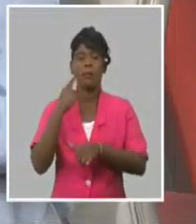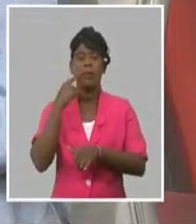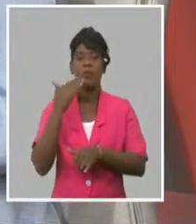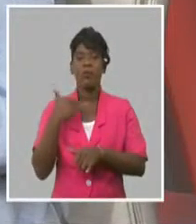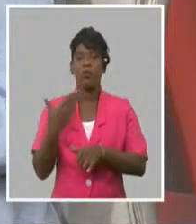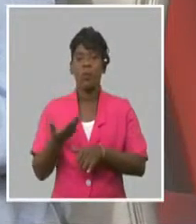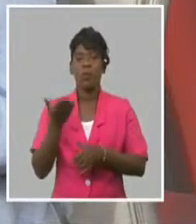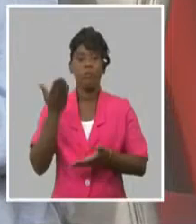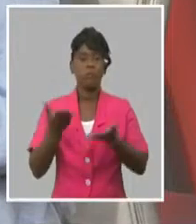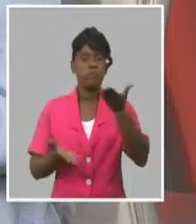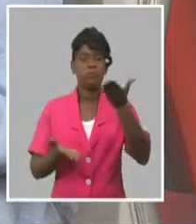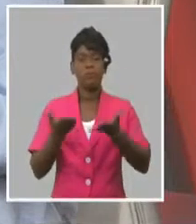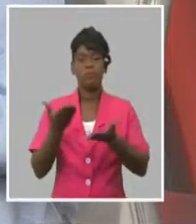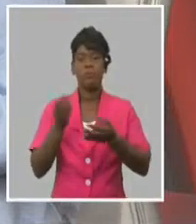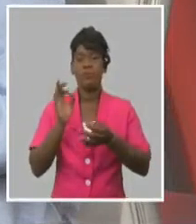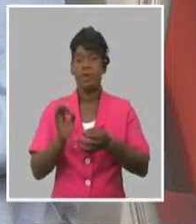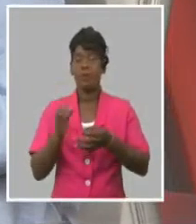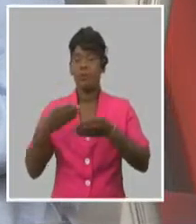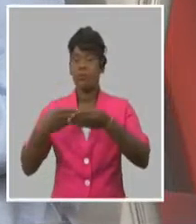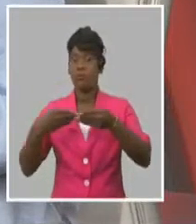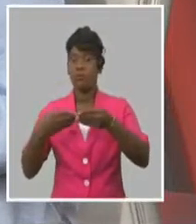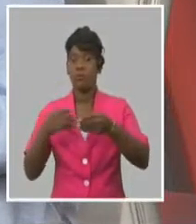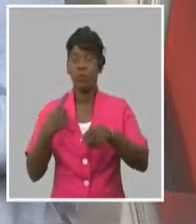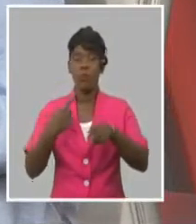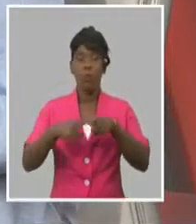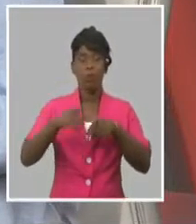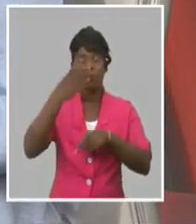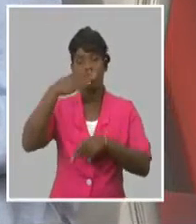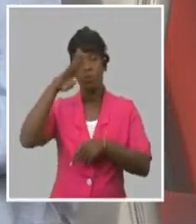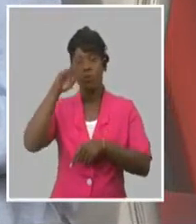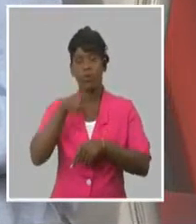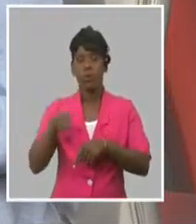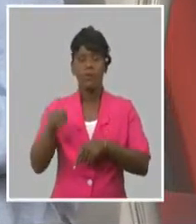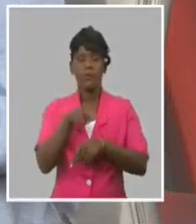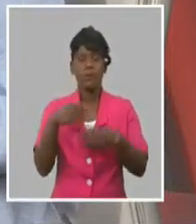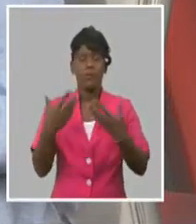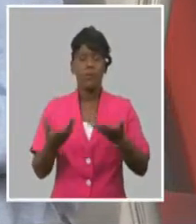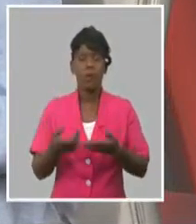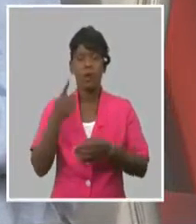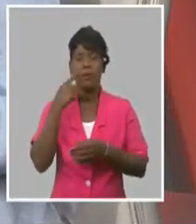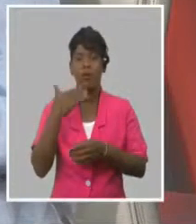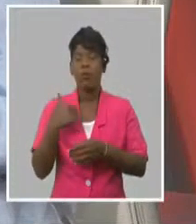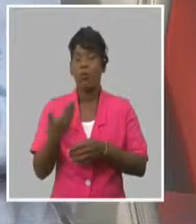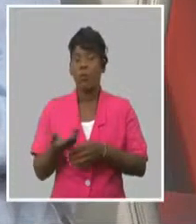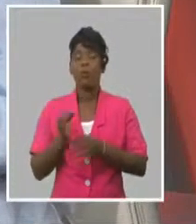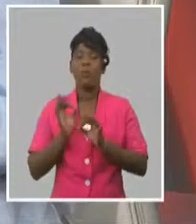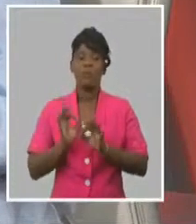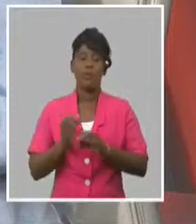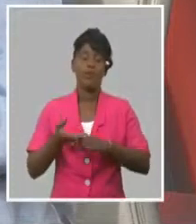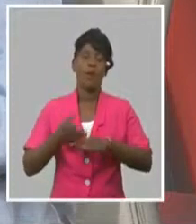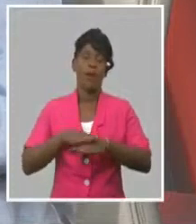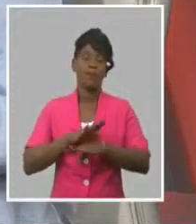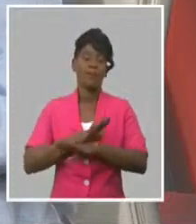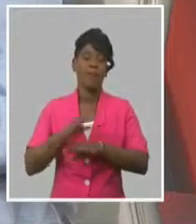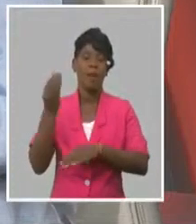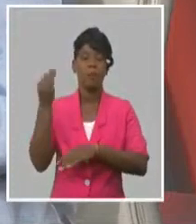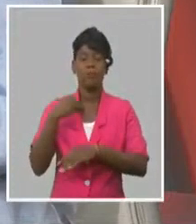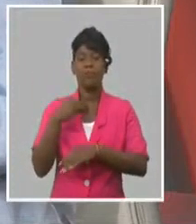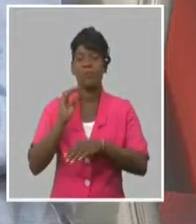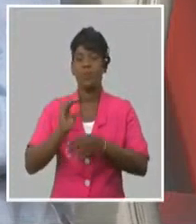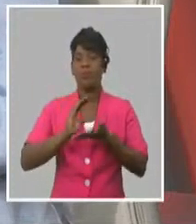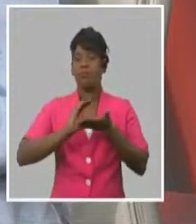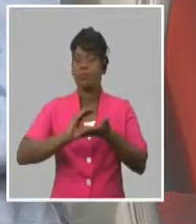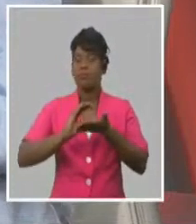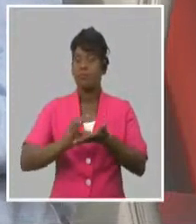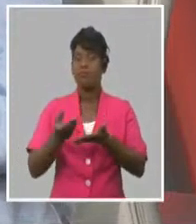sistema monetario, superar las distorsiones existentes en materia de subsidios, precios y tarifas mayoristas